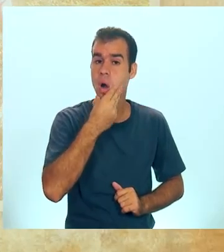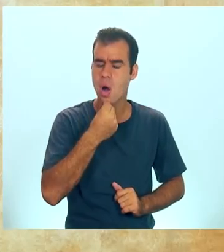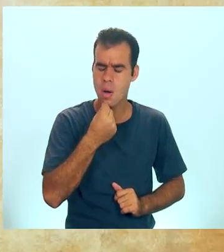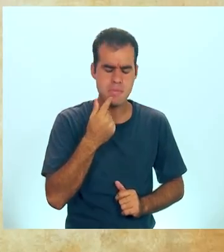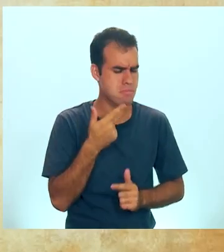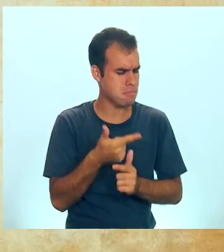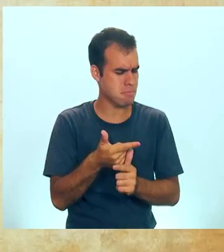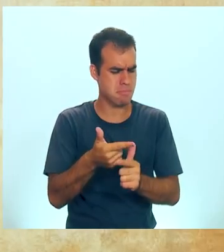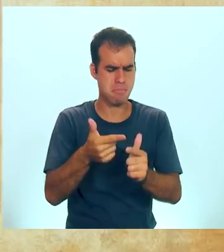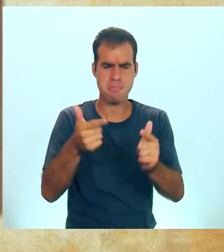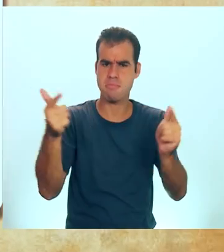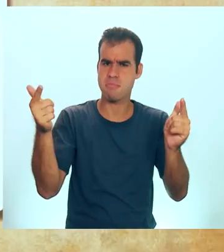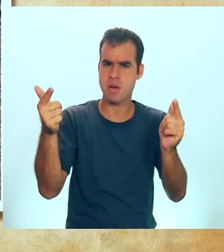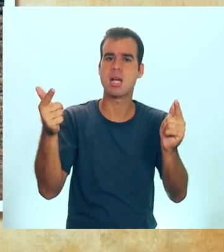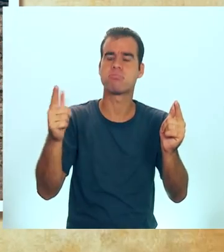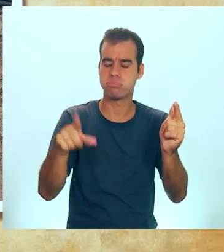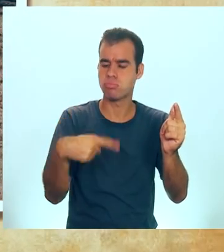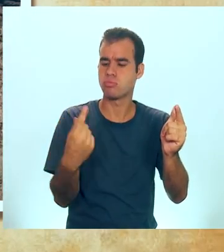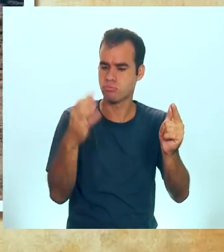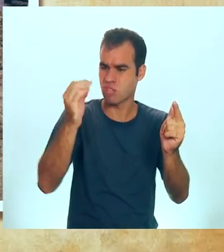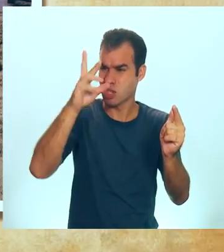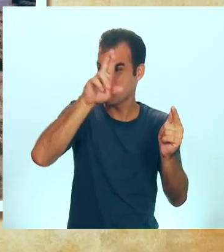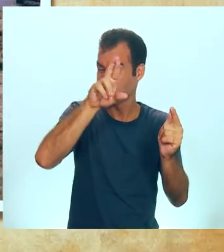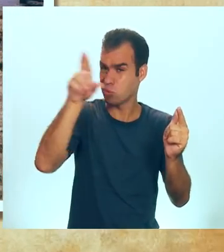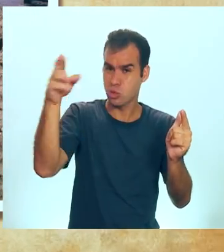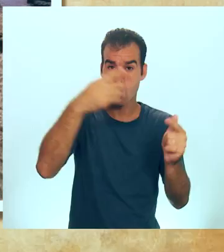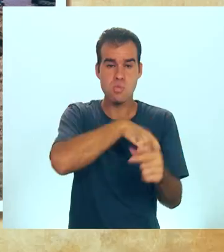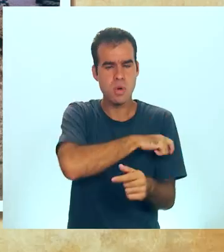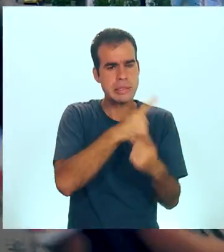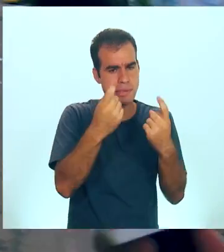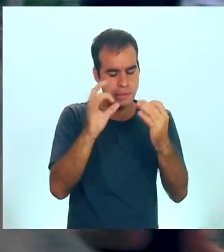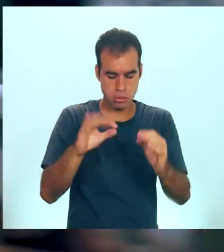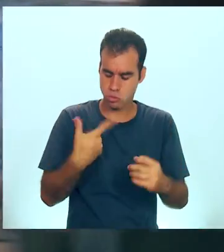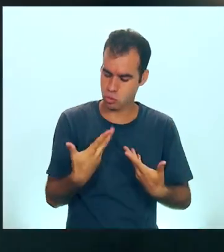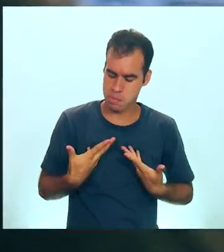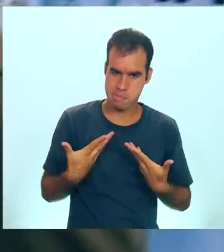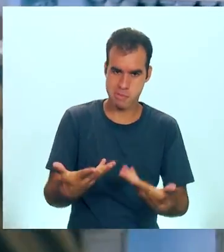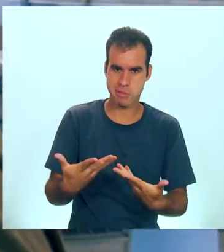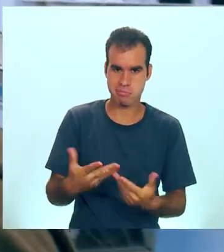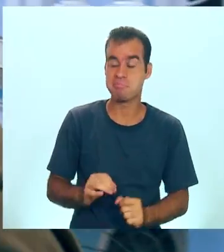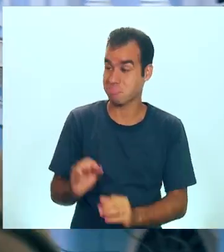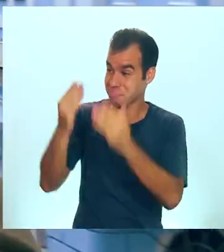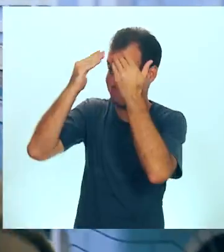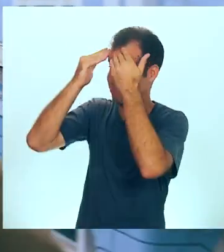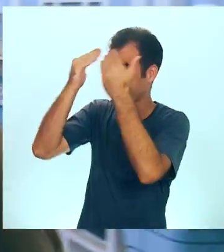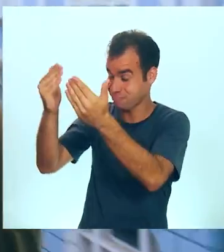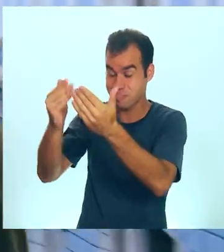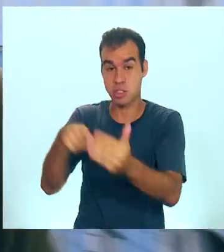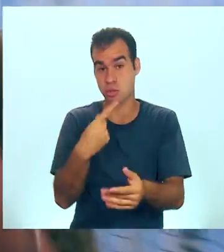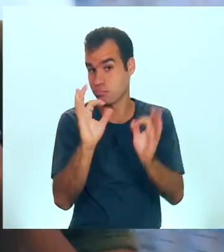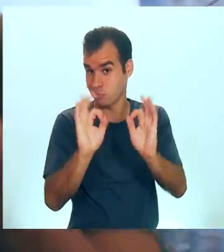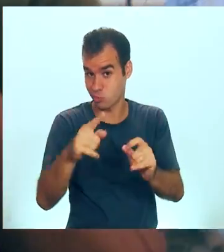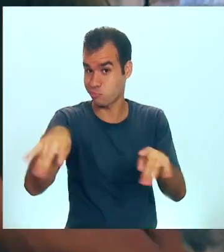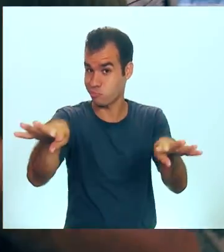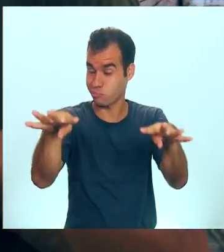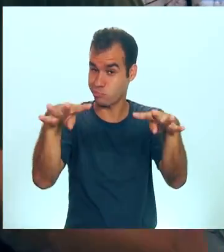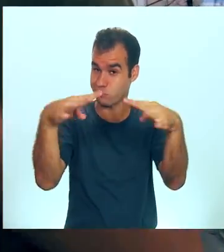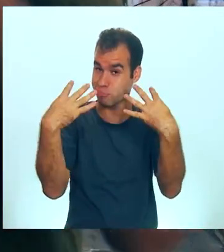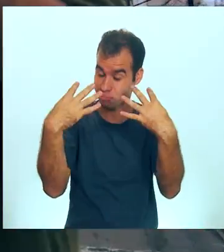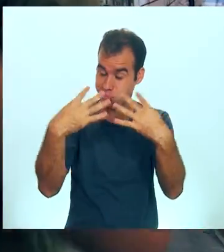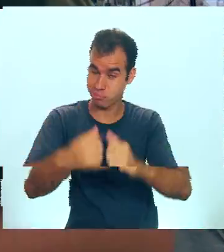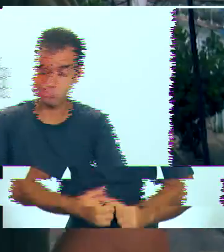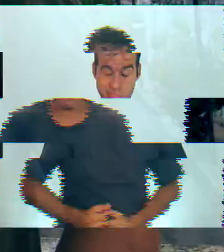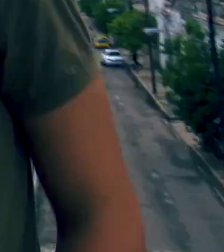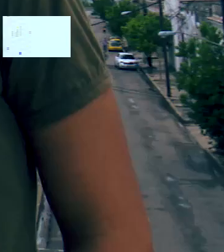mayor unidad que hoy la revolución y el pueblo necesita. Bueno, pues muchísimas gracias. Nosotros seguimos aquí. Somos, y no lo dude